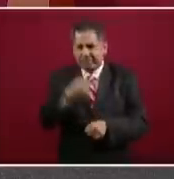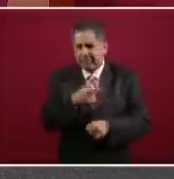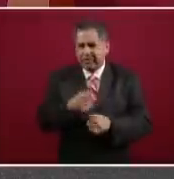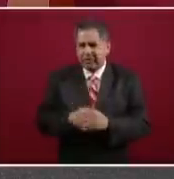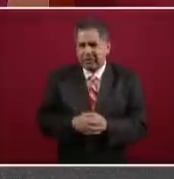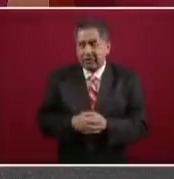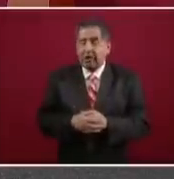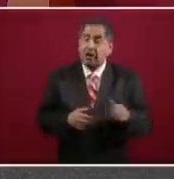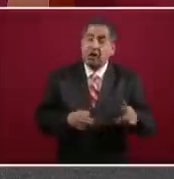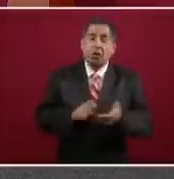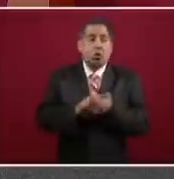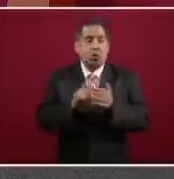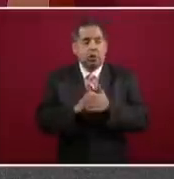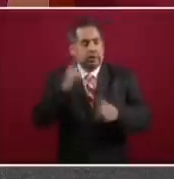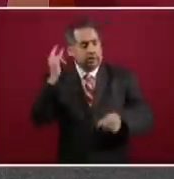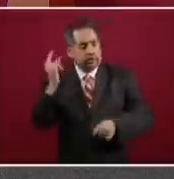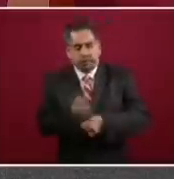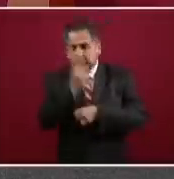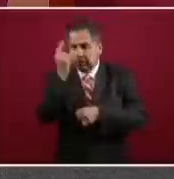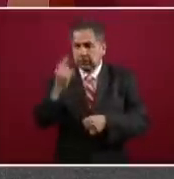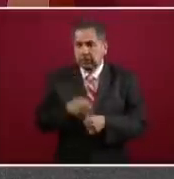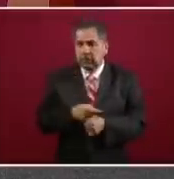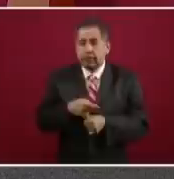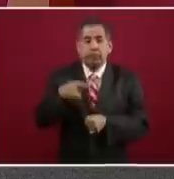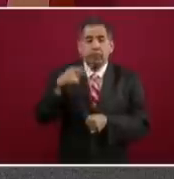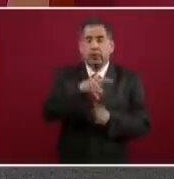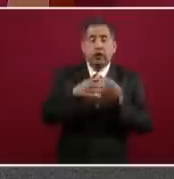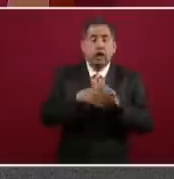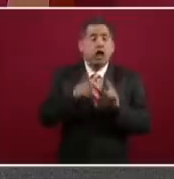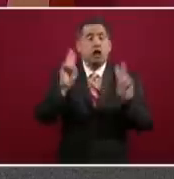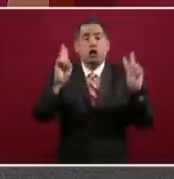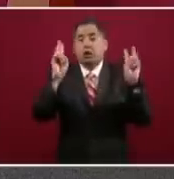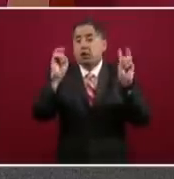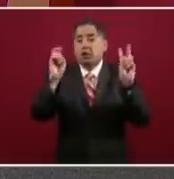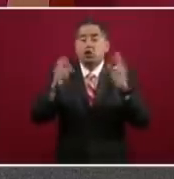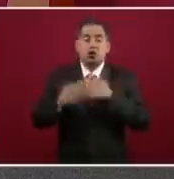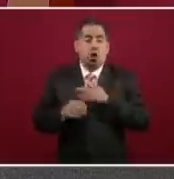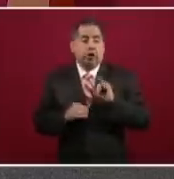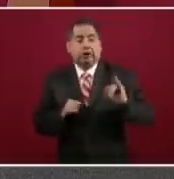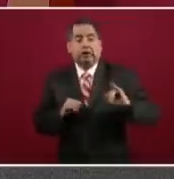pero además supuestamente de izquierda